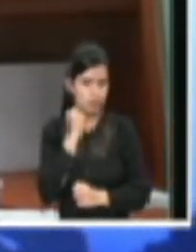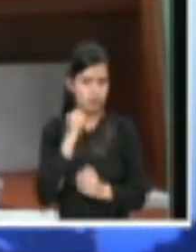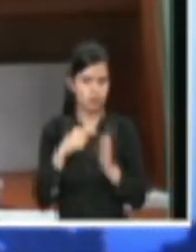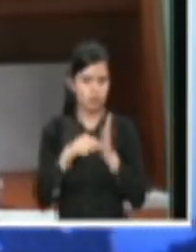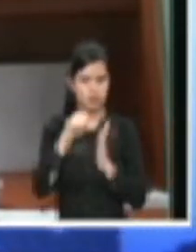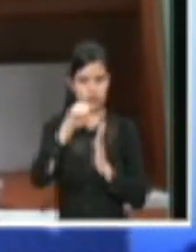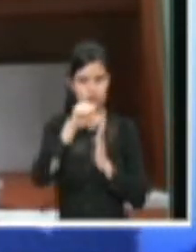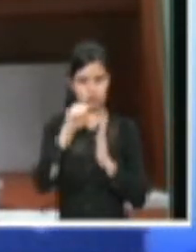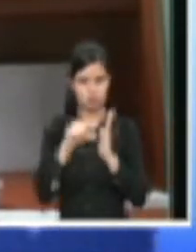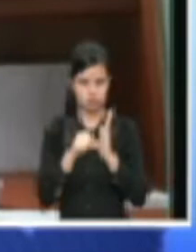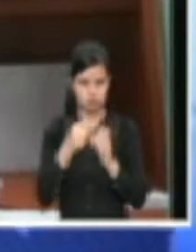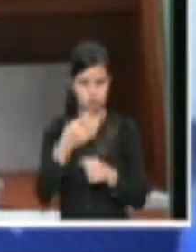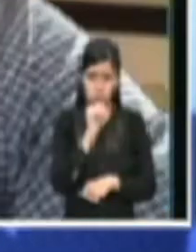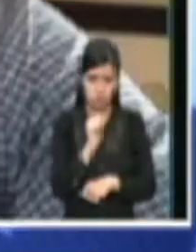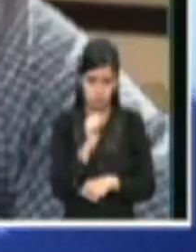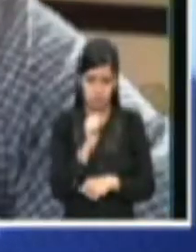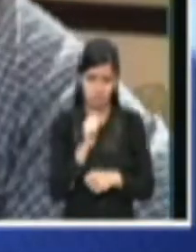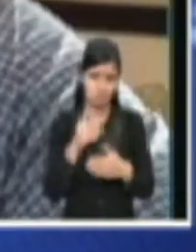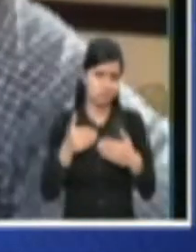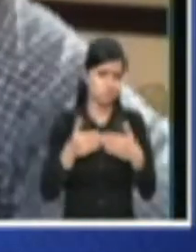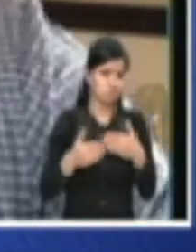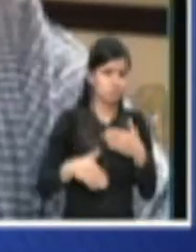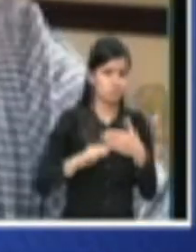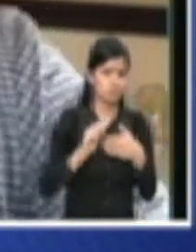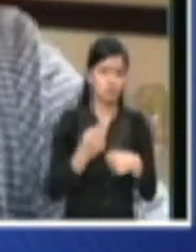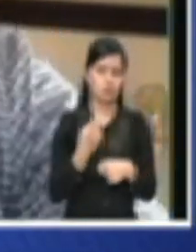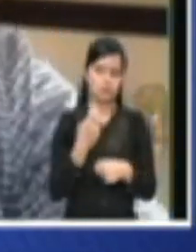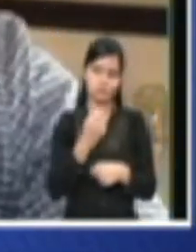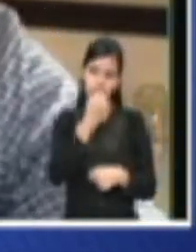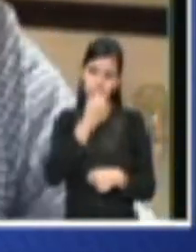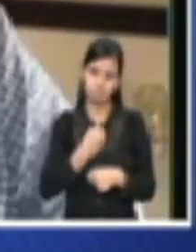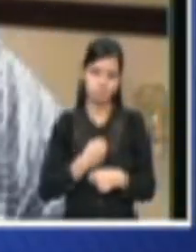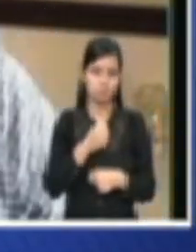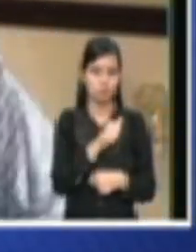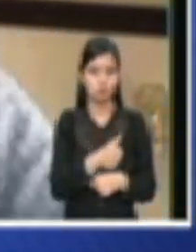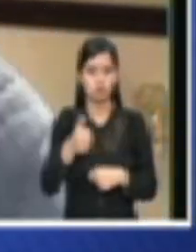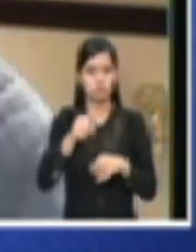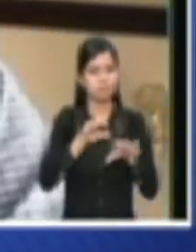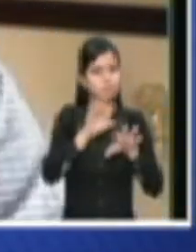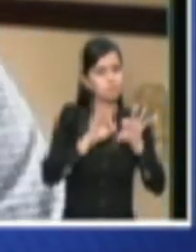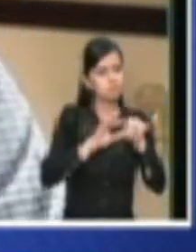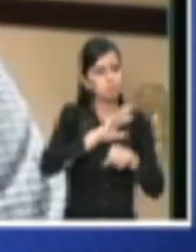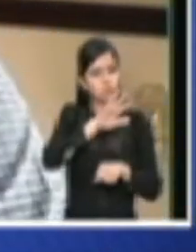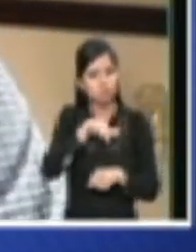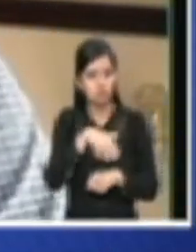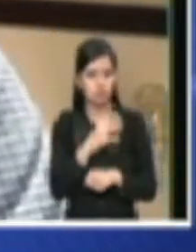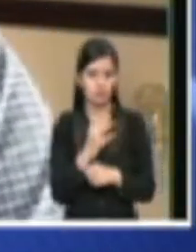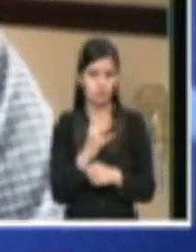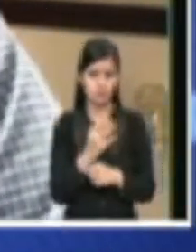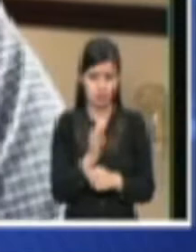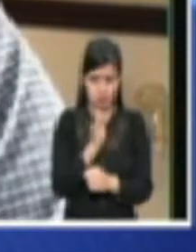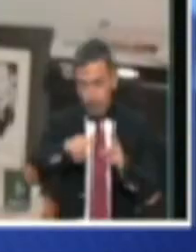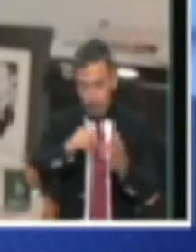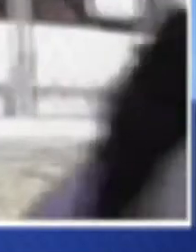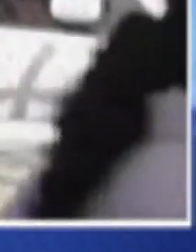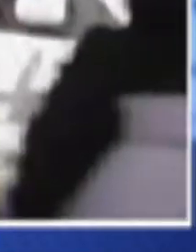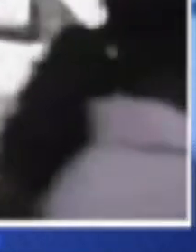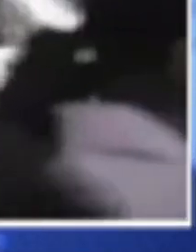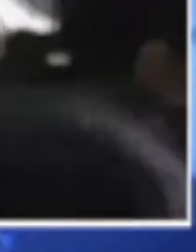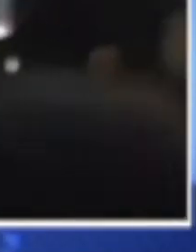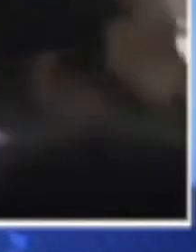parte, tanto de consejeros como de magistrados, que piensan que es una sanción demasiado severa el